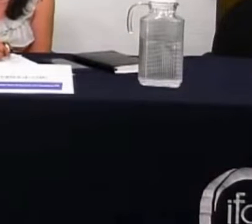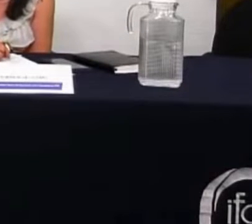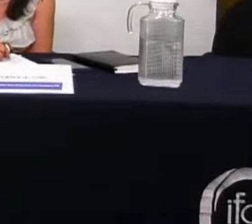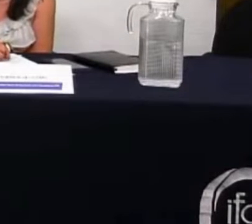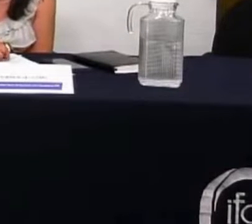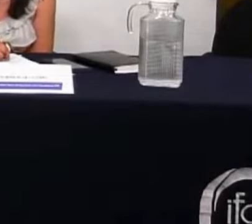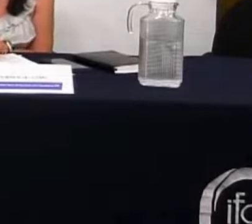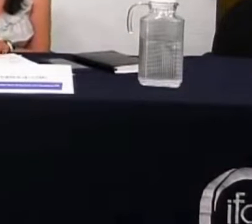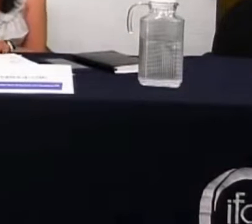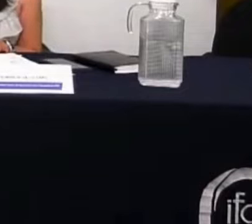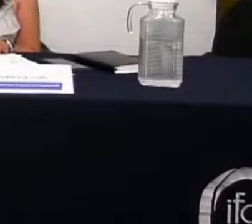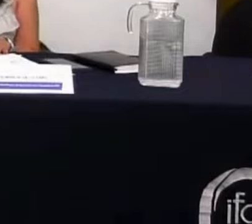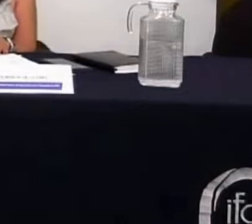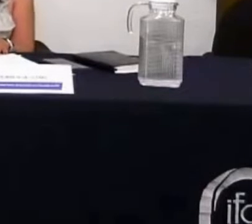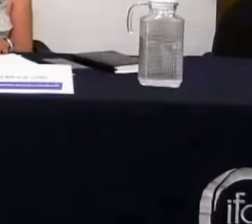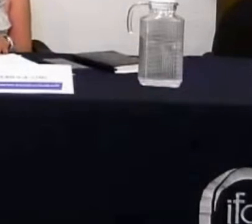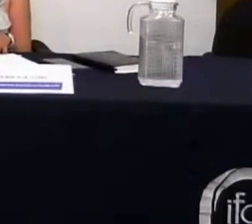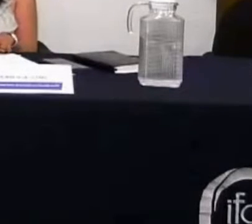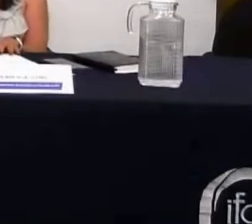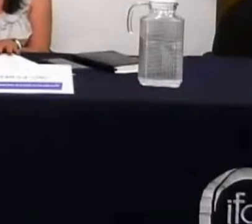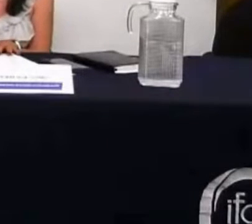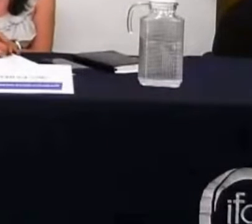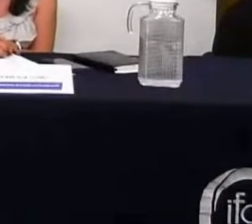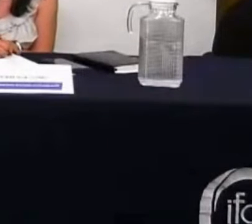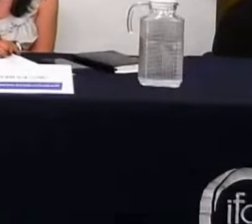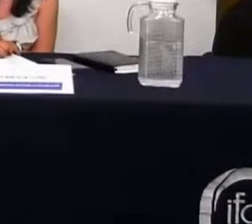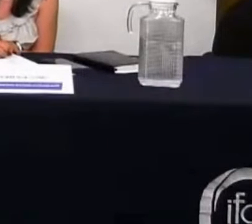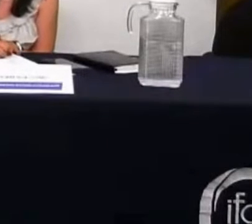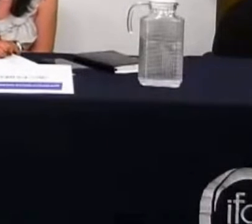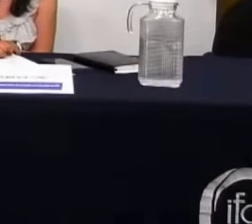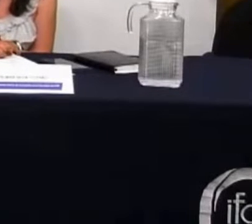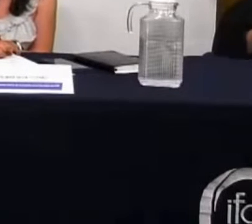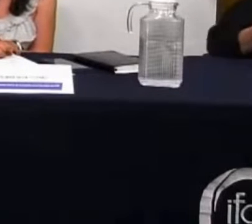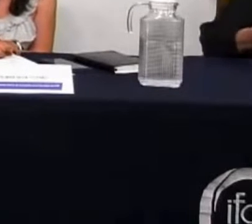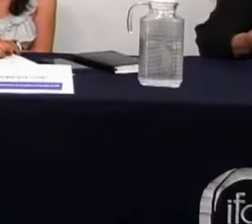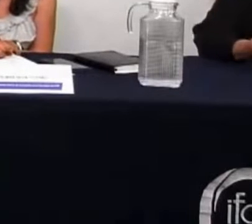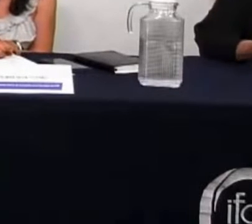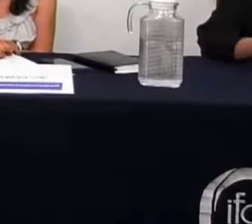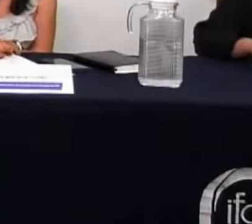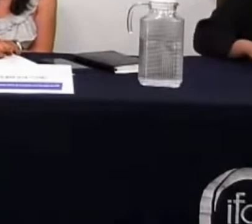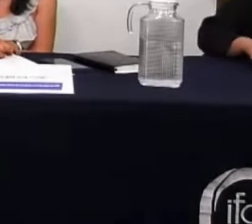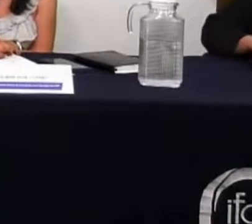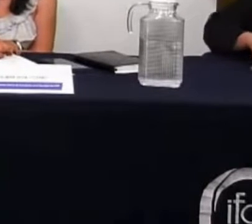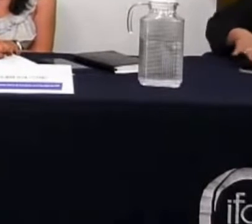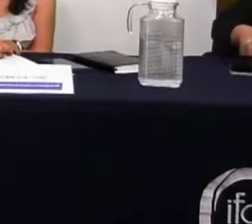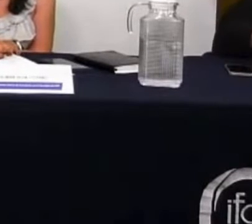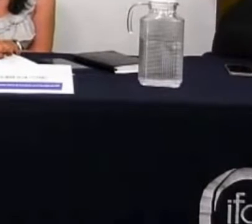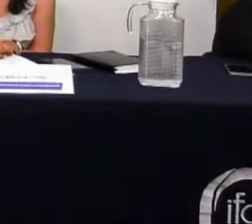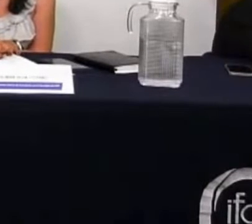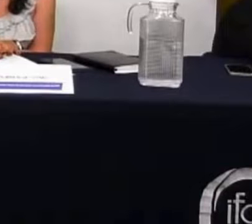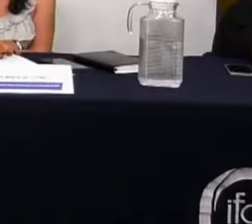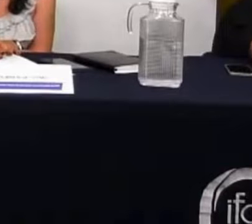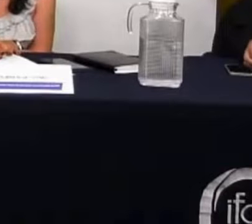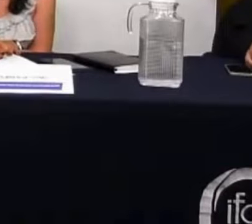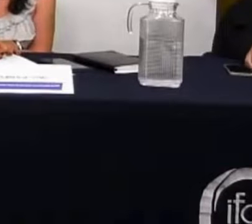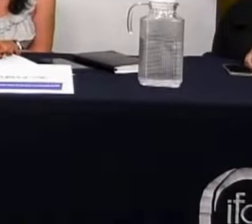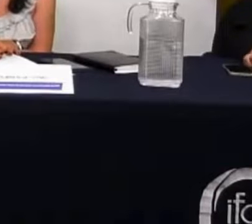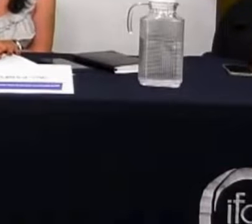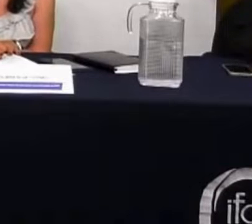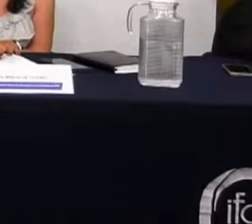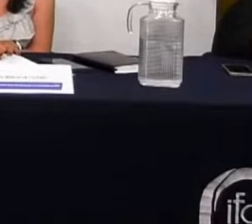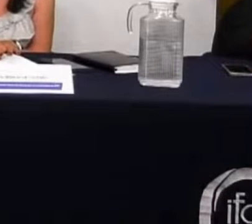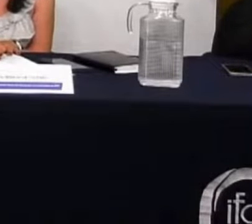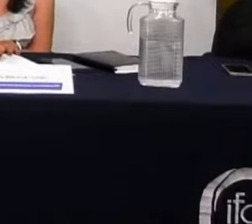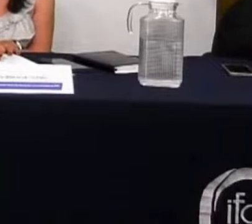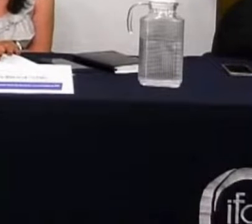por la suprema corte pero se complementa a través de estándares Internacionales que como ustedes saben muchas veces son extensísimo aún cuando no tengan